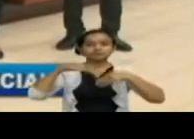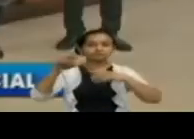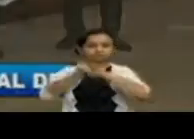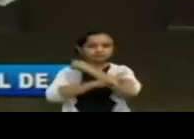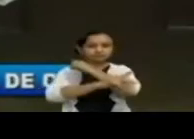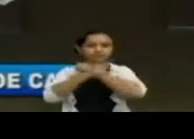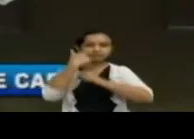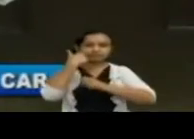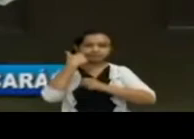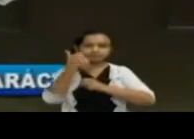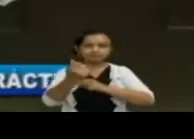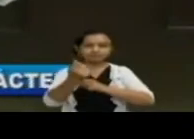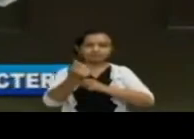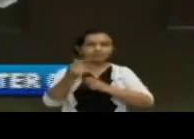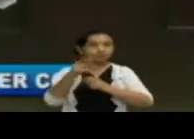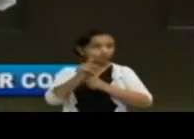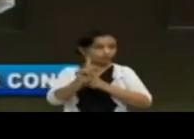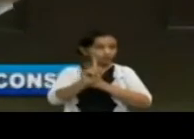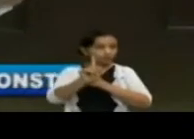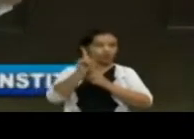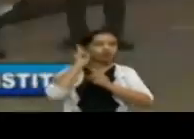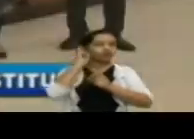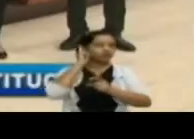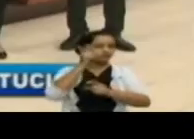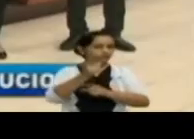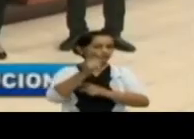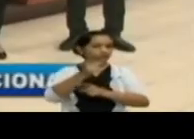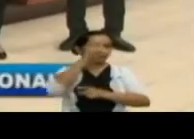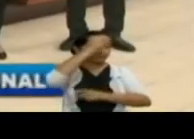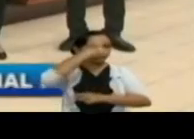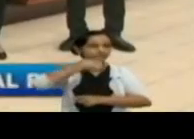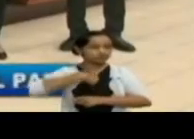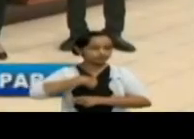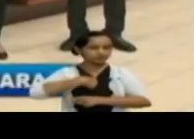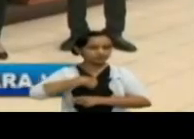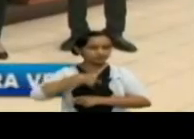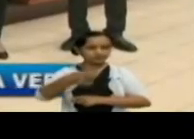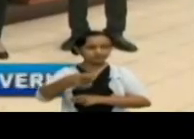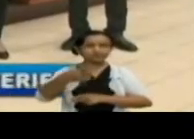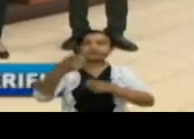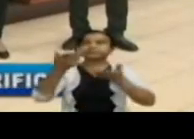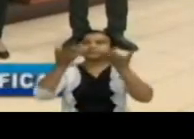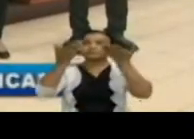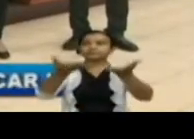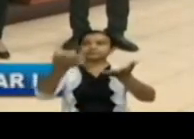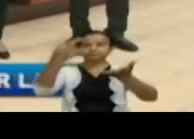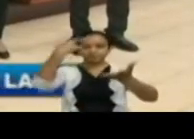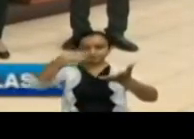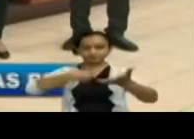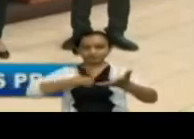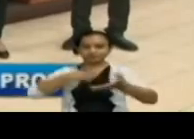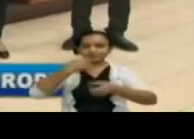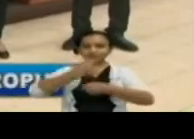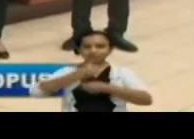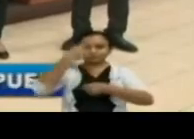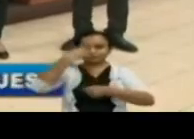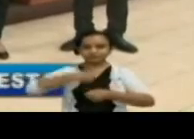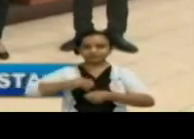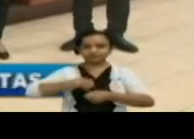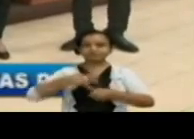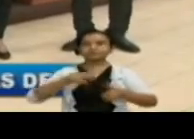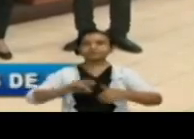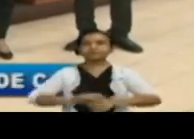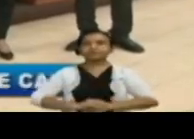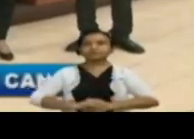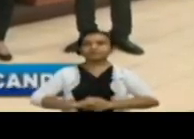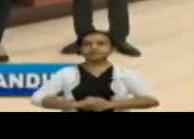de personas que nunca la hemos visto hablar en pos de los derechos humanos. Hemos pasado